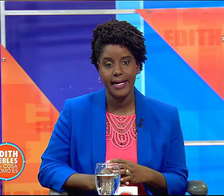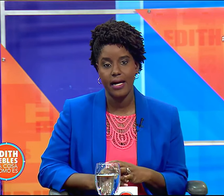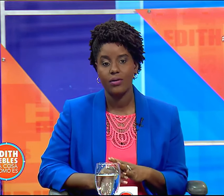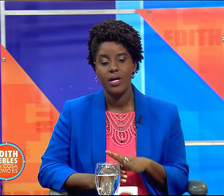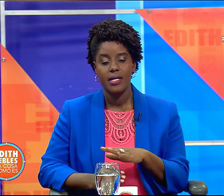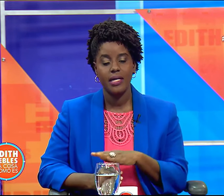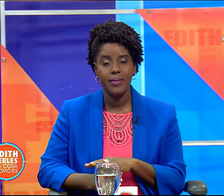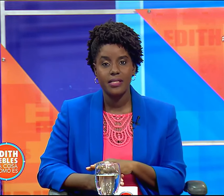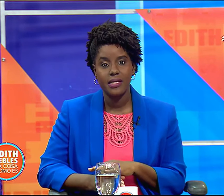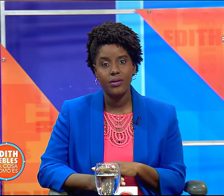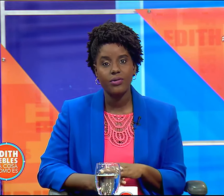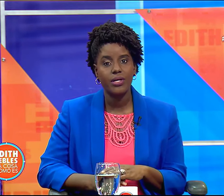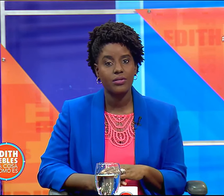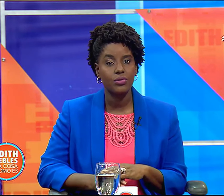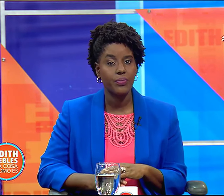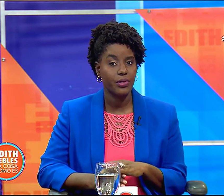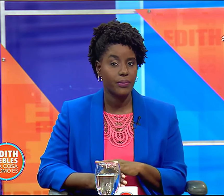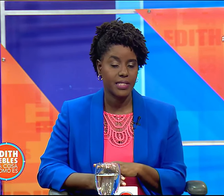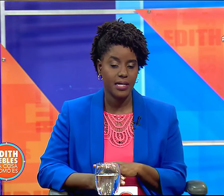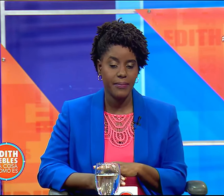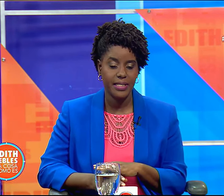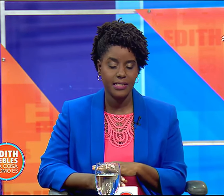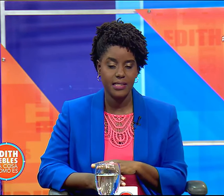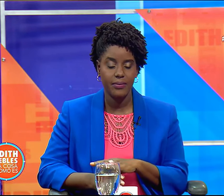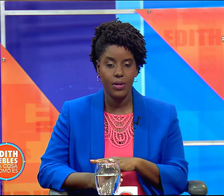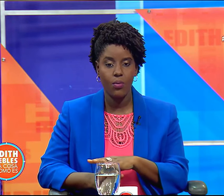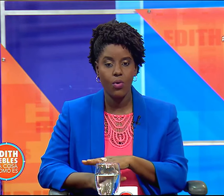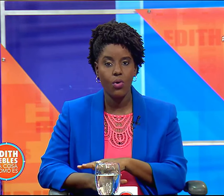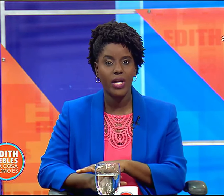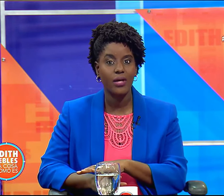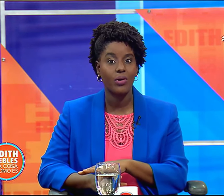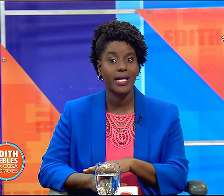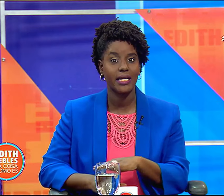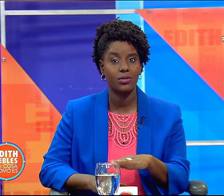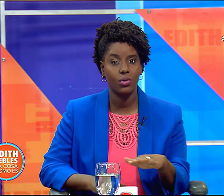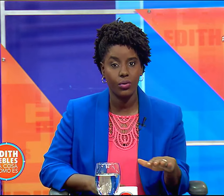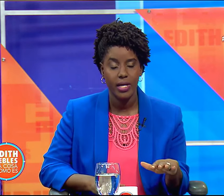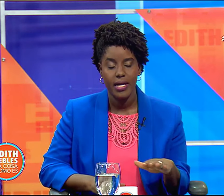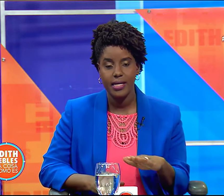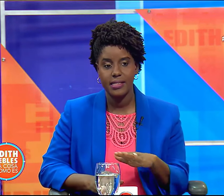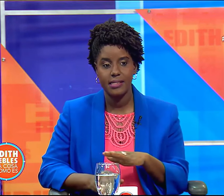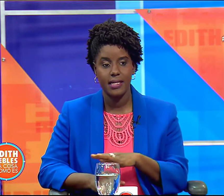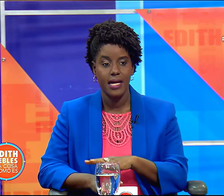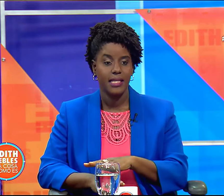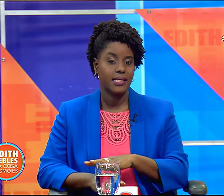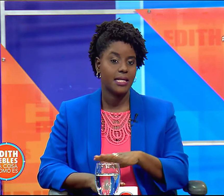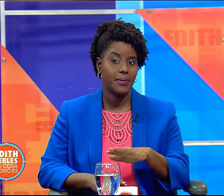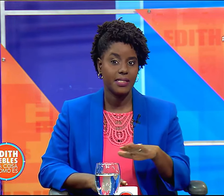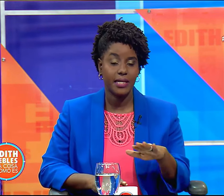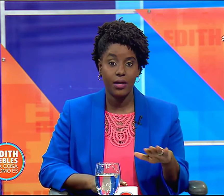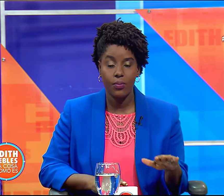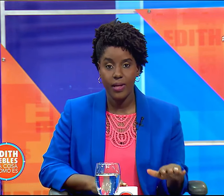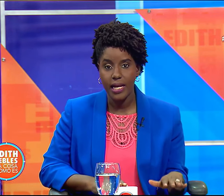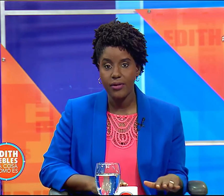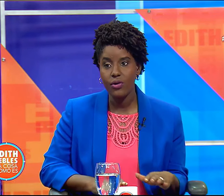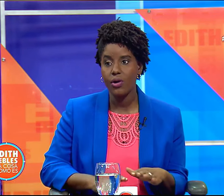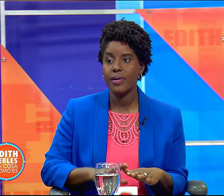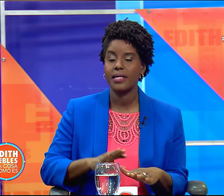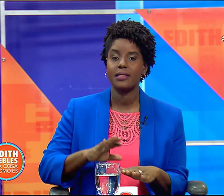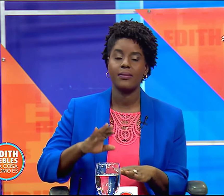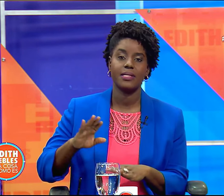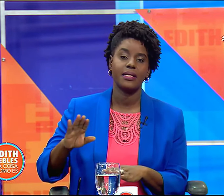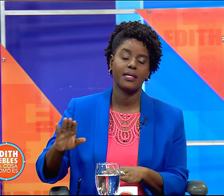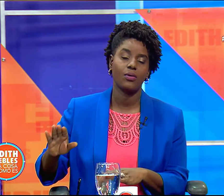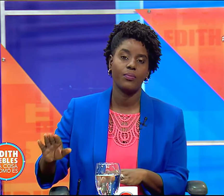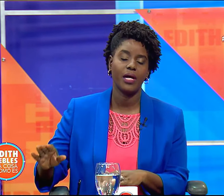han creado. Y el Ministerio de Educación Superior básicamente sirve como un órgano rector, es decir, de establecer que cumplan las normas,